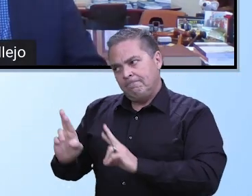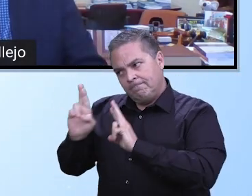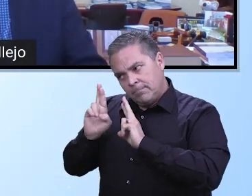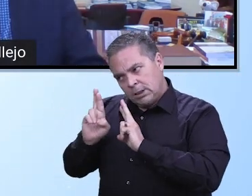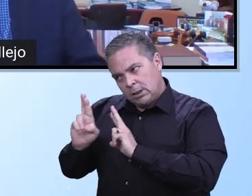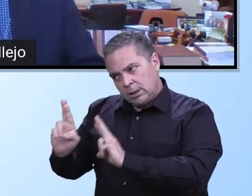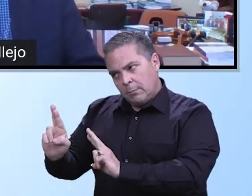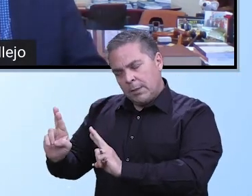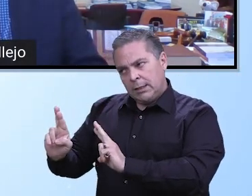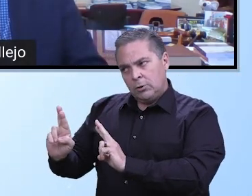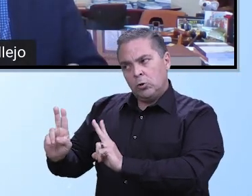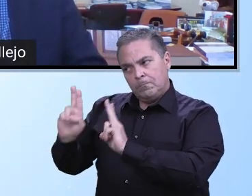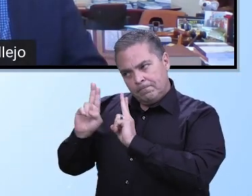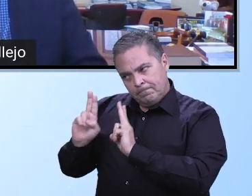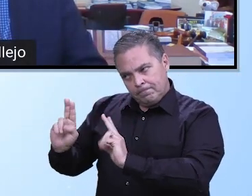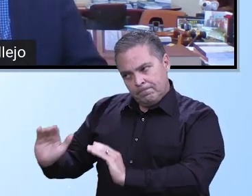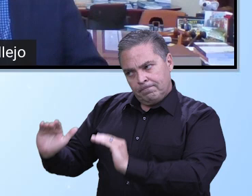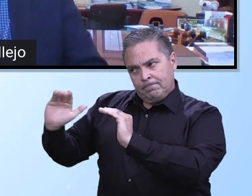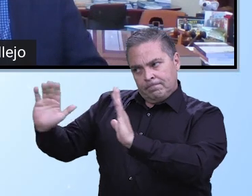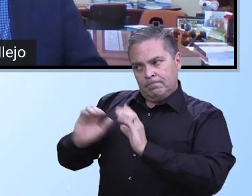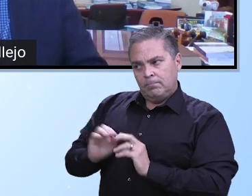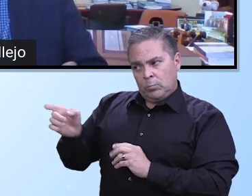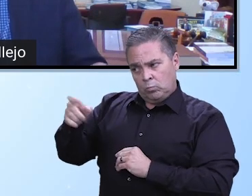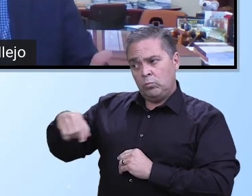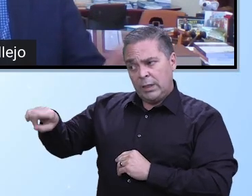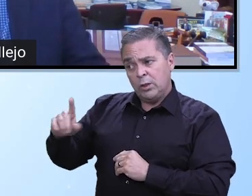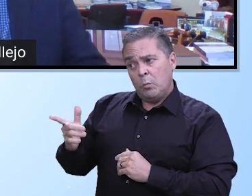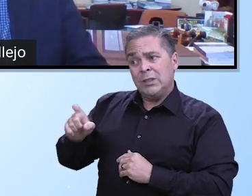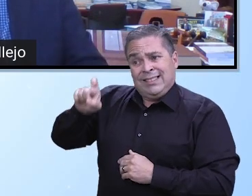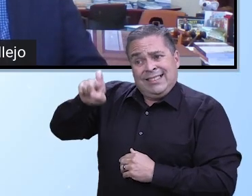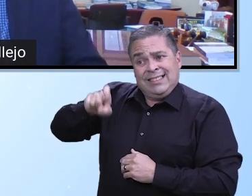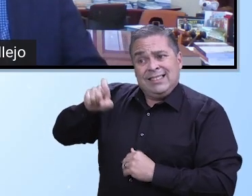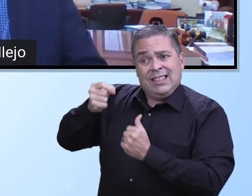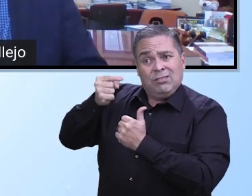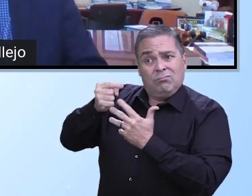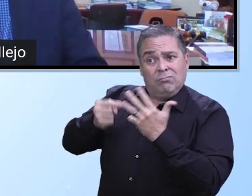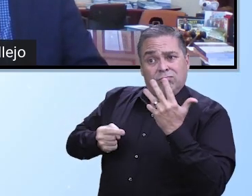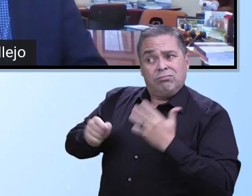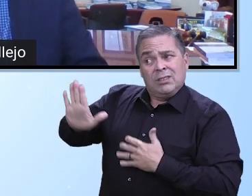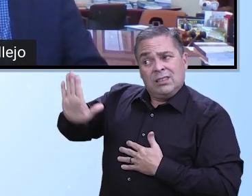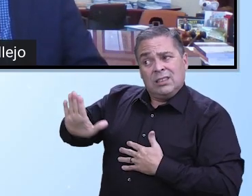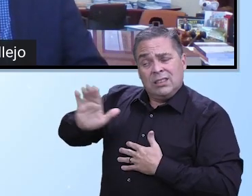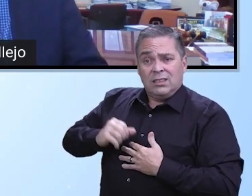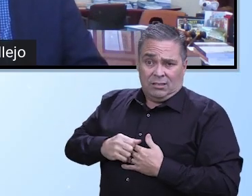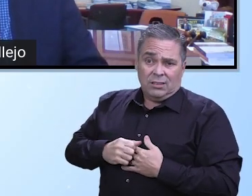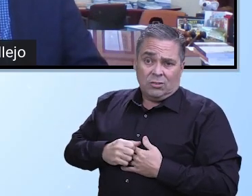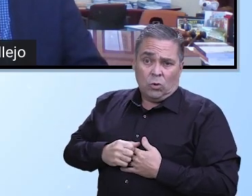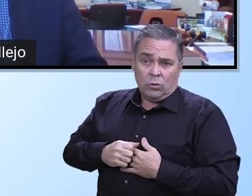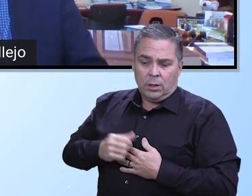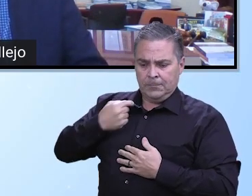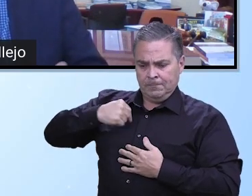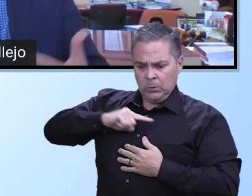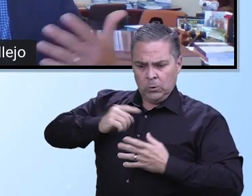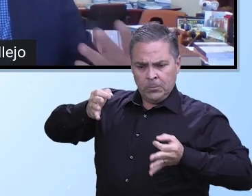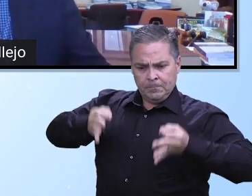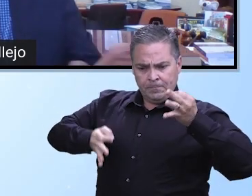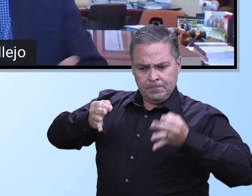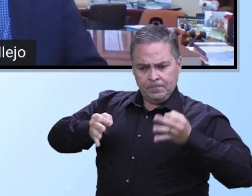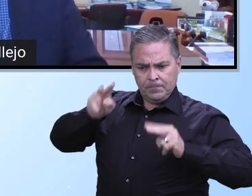una población de adultos mayores que pueden tener unas necesidades prácticas, ¿verdad? Y el tribunal debe tomarlas en consideración,